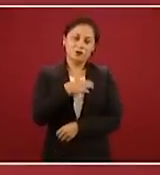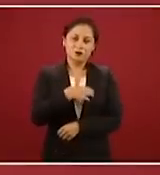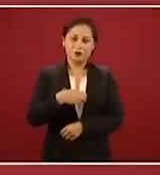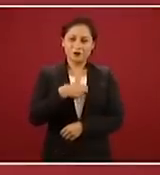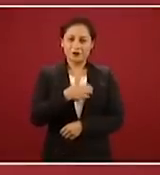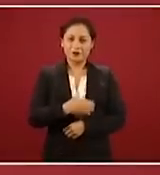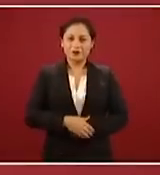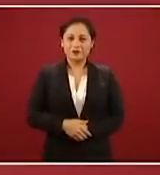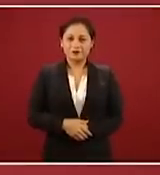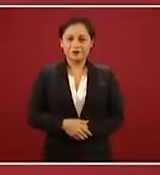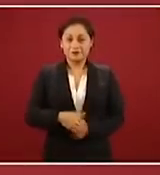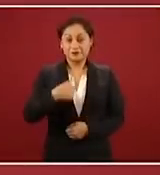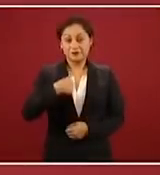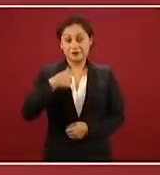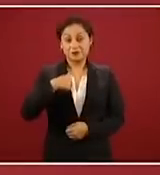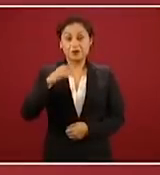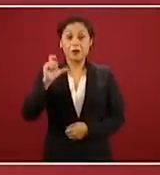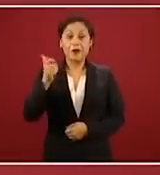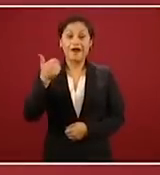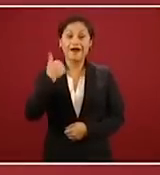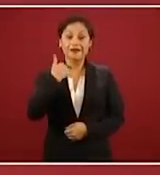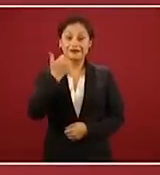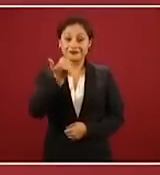de una alumna hoy,